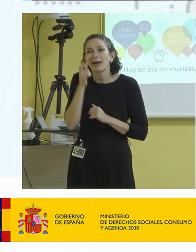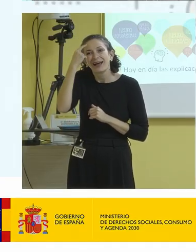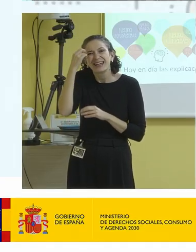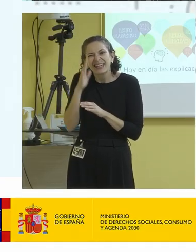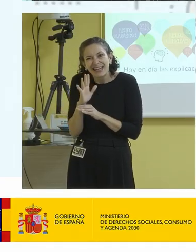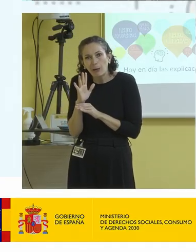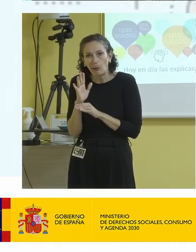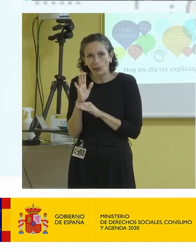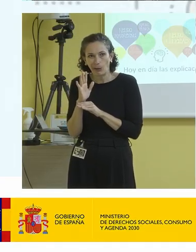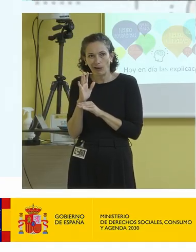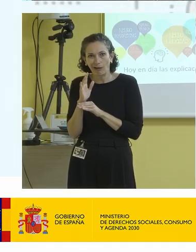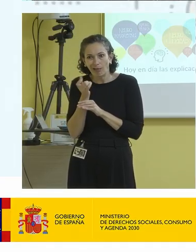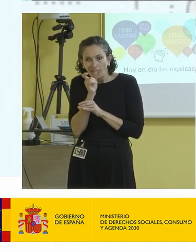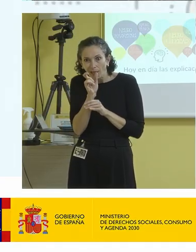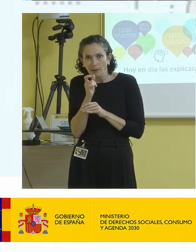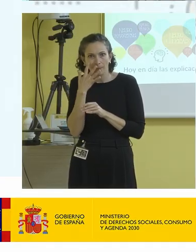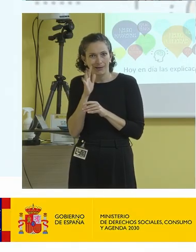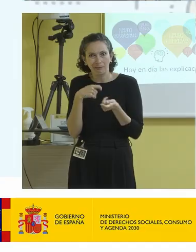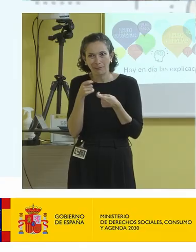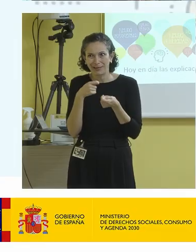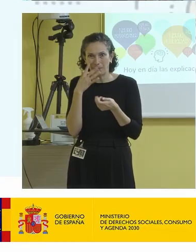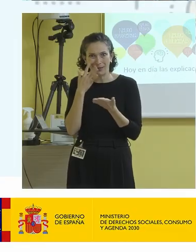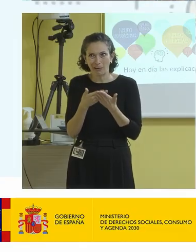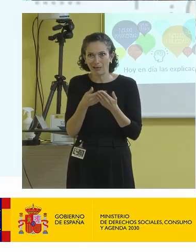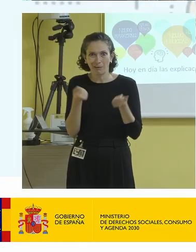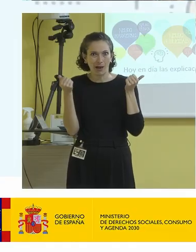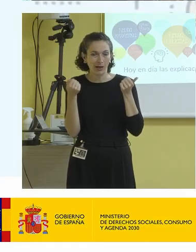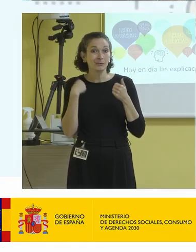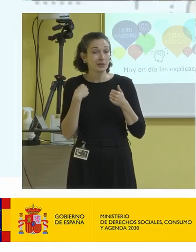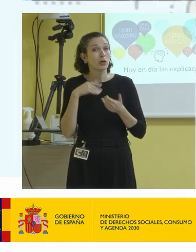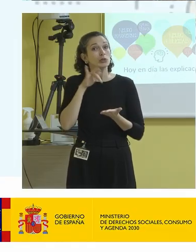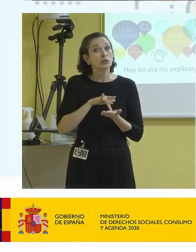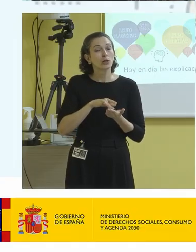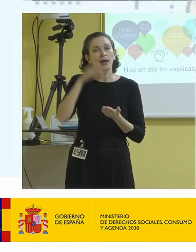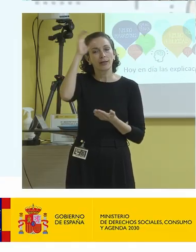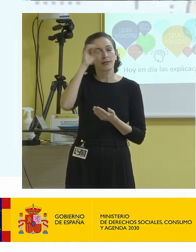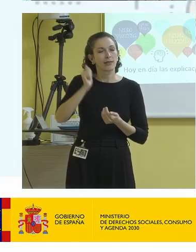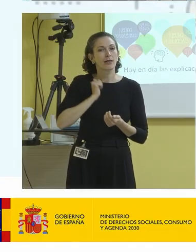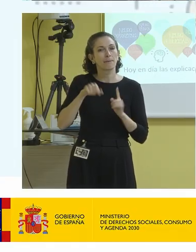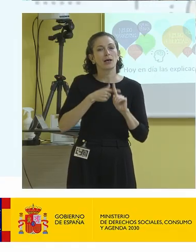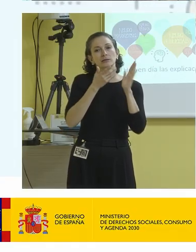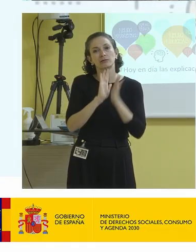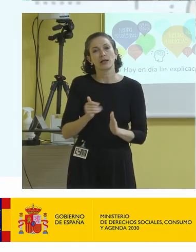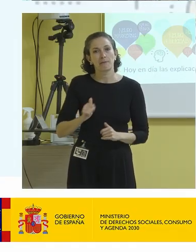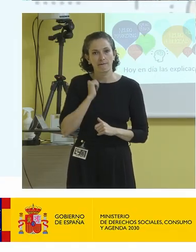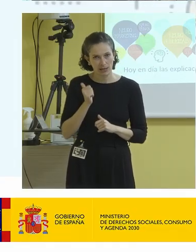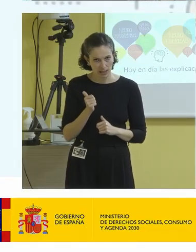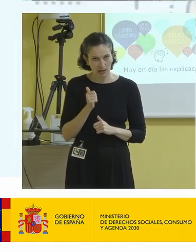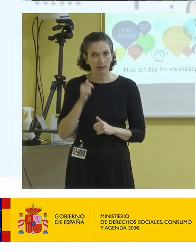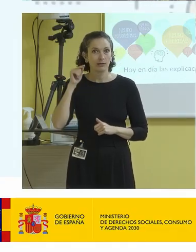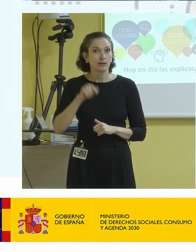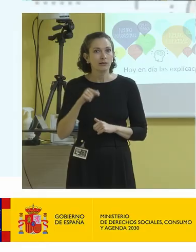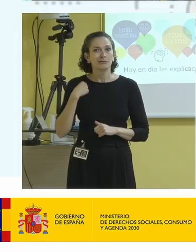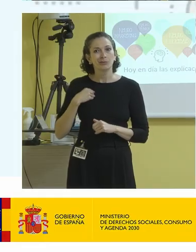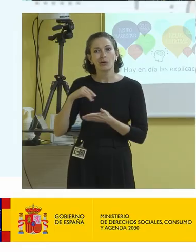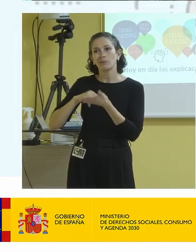vende. Vende y parece como que tiene mucha más evidencia. Eso es lo que pasa con la pseudociencia y las pseudoterapias. Intentan coger la